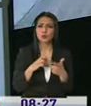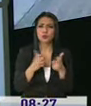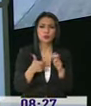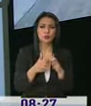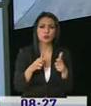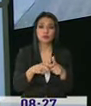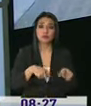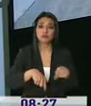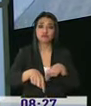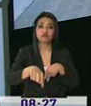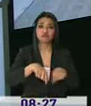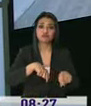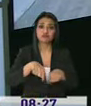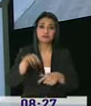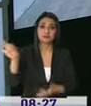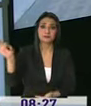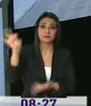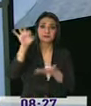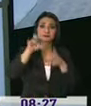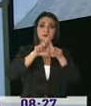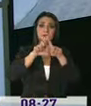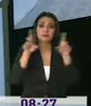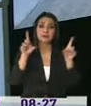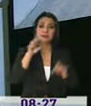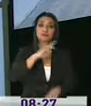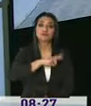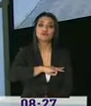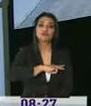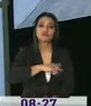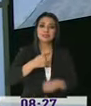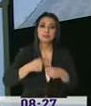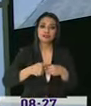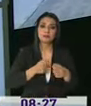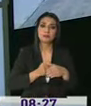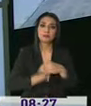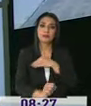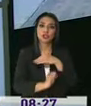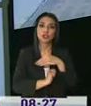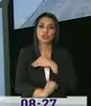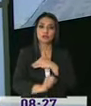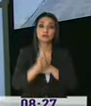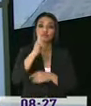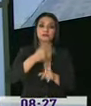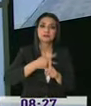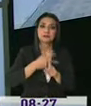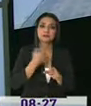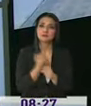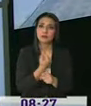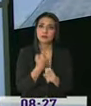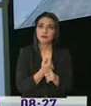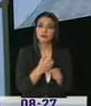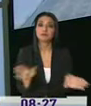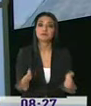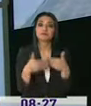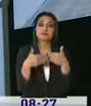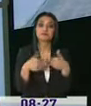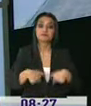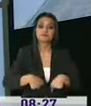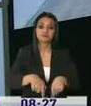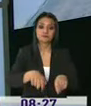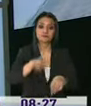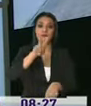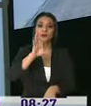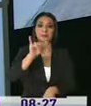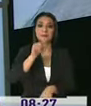todo en la vialidad. Está con los representantes de la empresa Metro Quito para hablar de los trabajos durante 2 meses, así que se va a realizar esto en la Tomás de